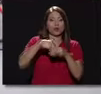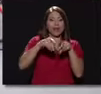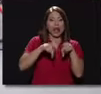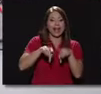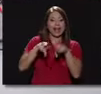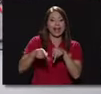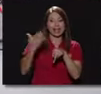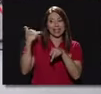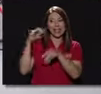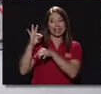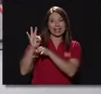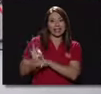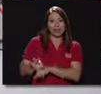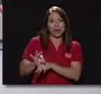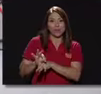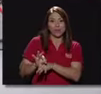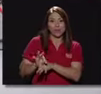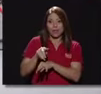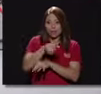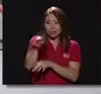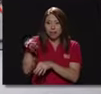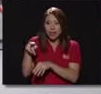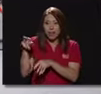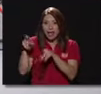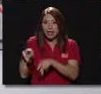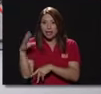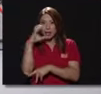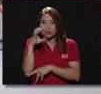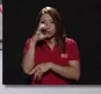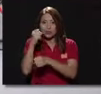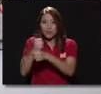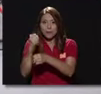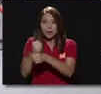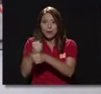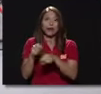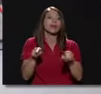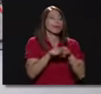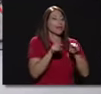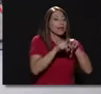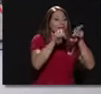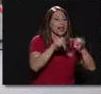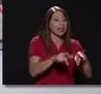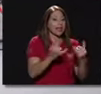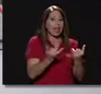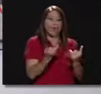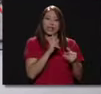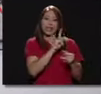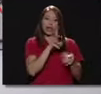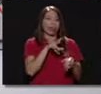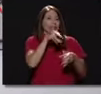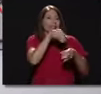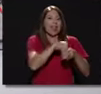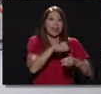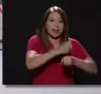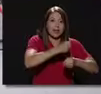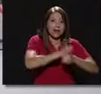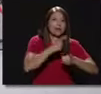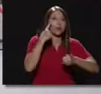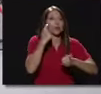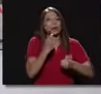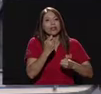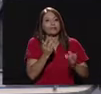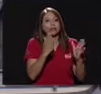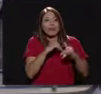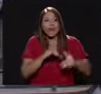que tradicionalmente se incluye, que es la que busca empleo, sino la gente que está fuera del mercado laboral porque está desmotivada o porque tiene